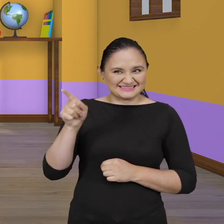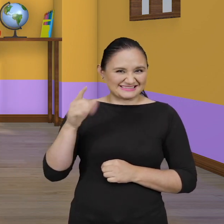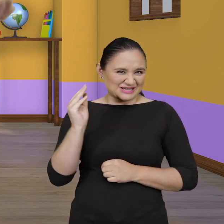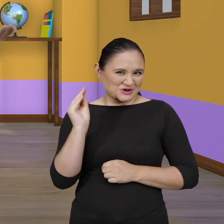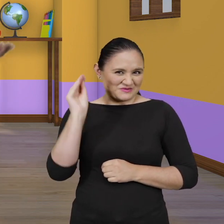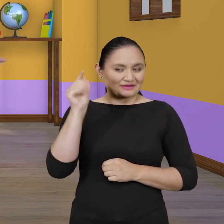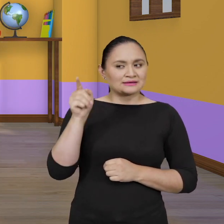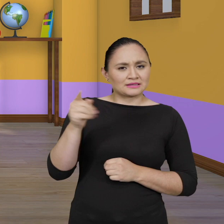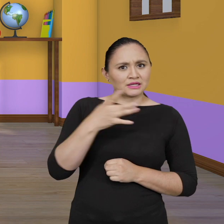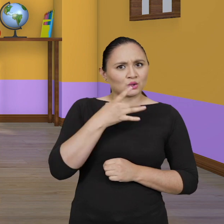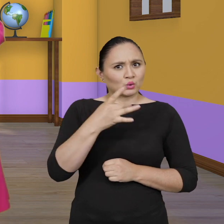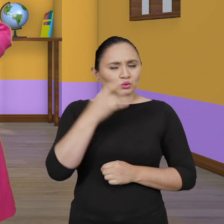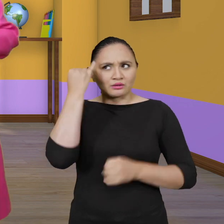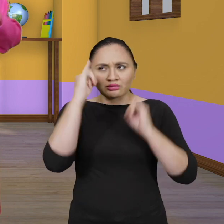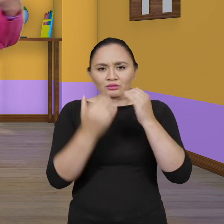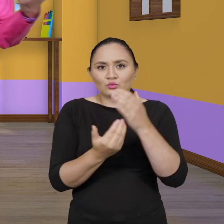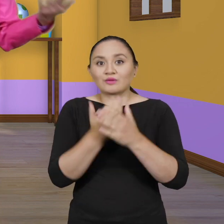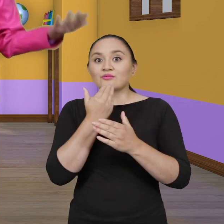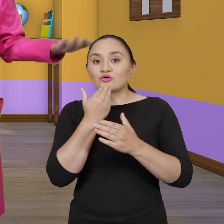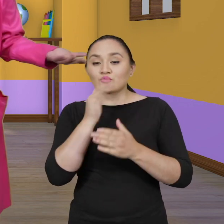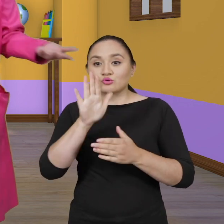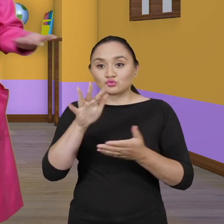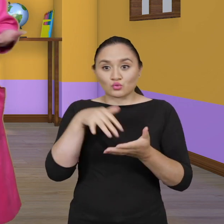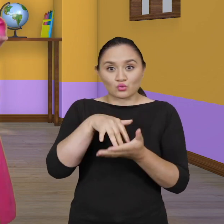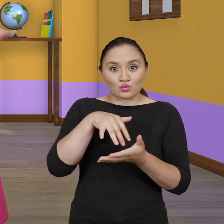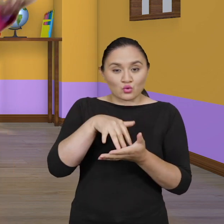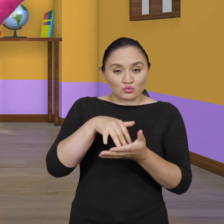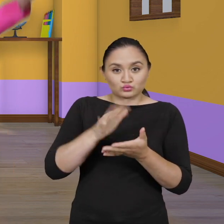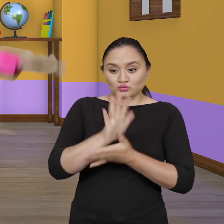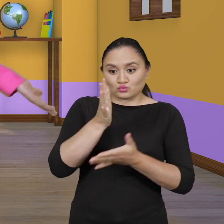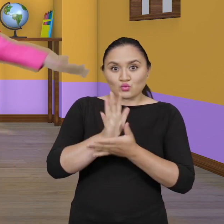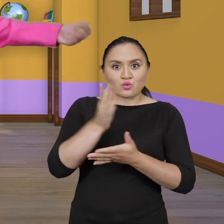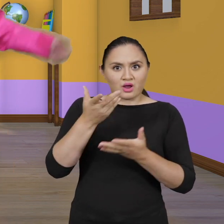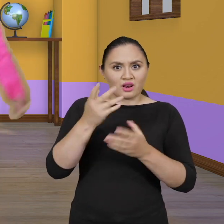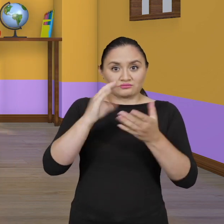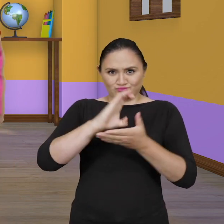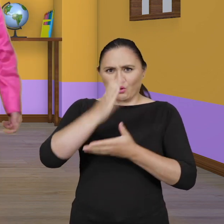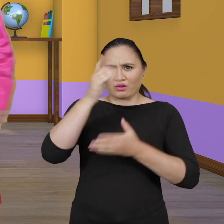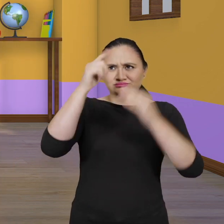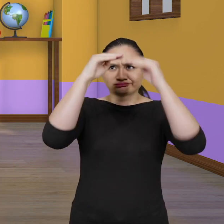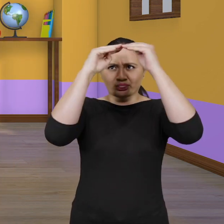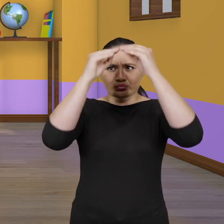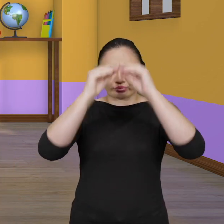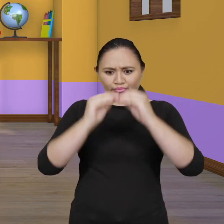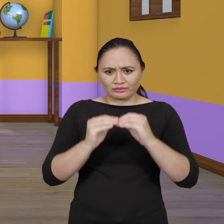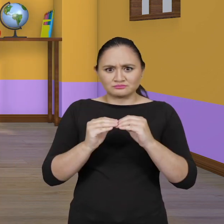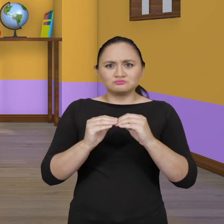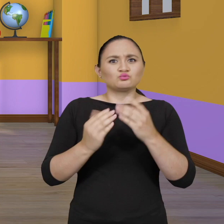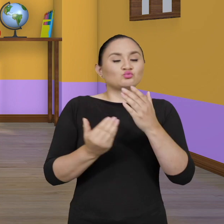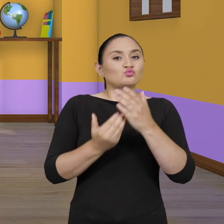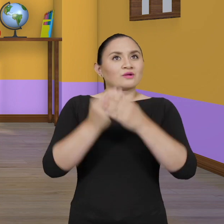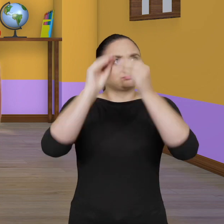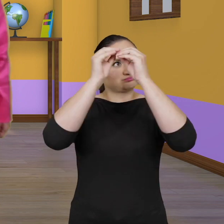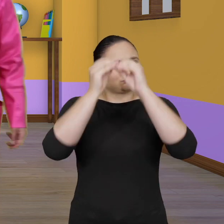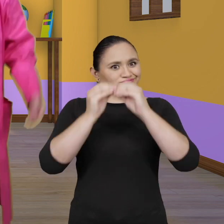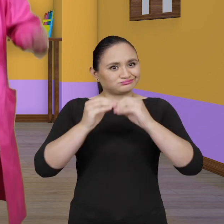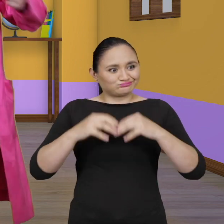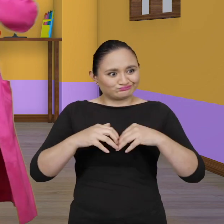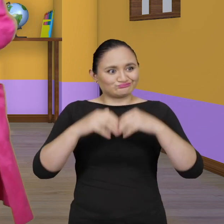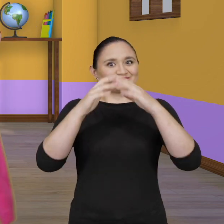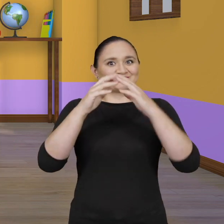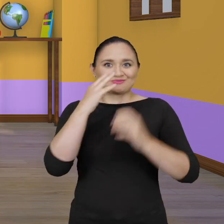gustaría innovar cambiando la infraestructura de su escuela que ya está en mal estado? Muy bien, pero